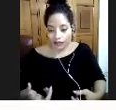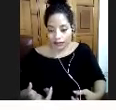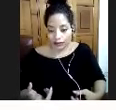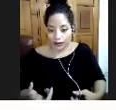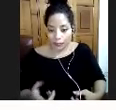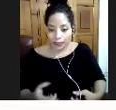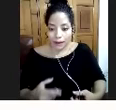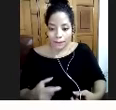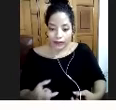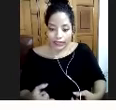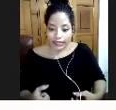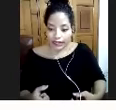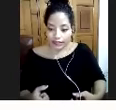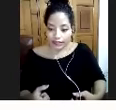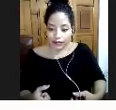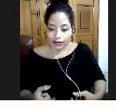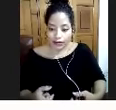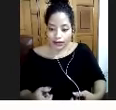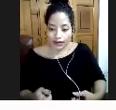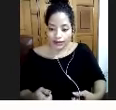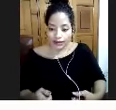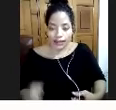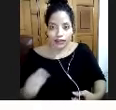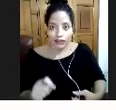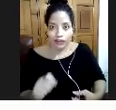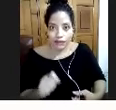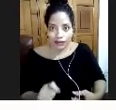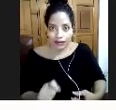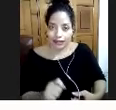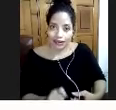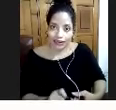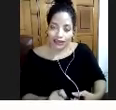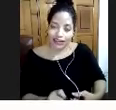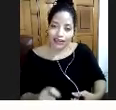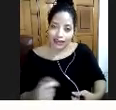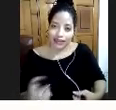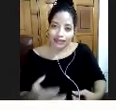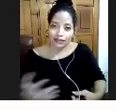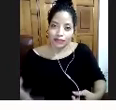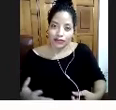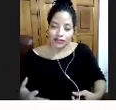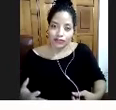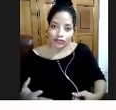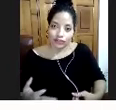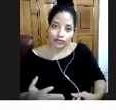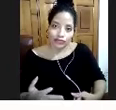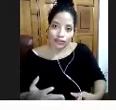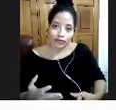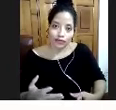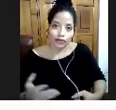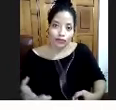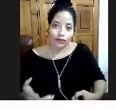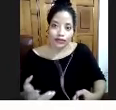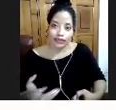la ubicación, proteger la sesión y no compartir el link, que este tipo de situaciones